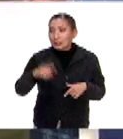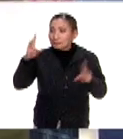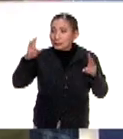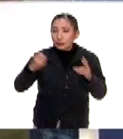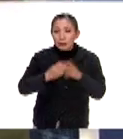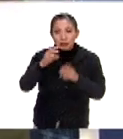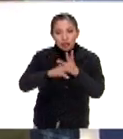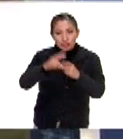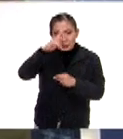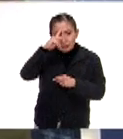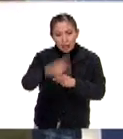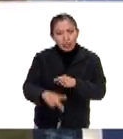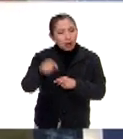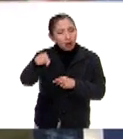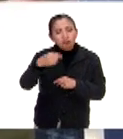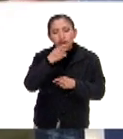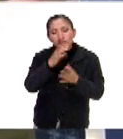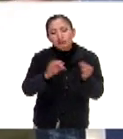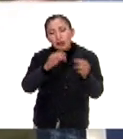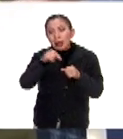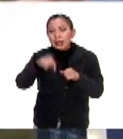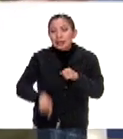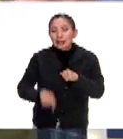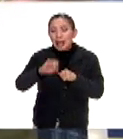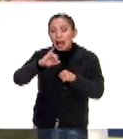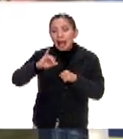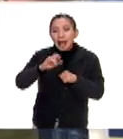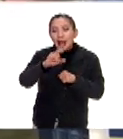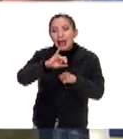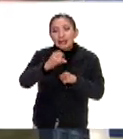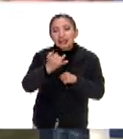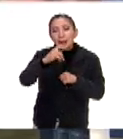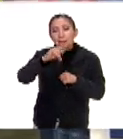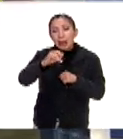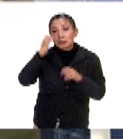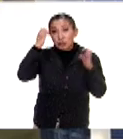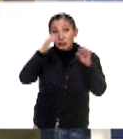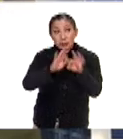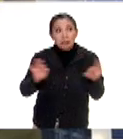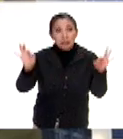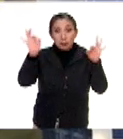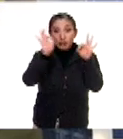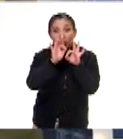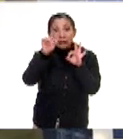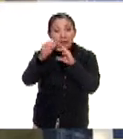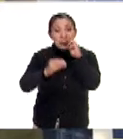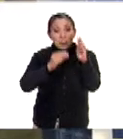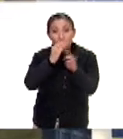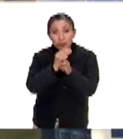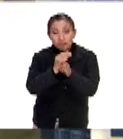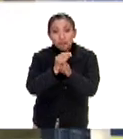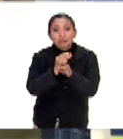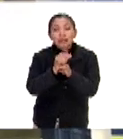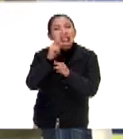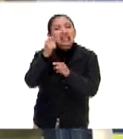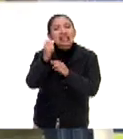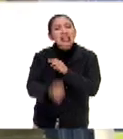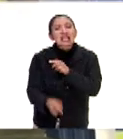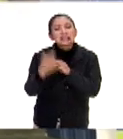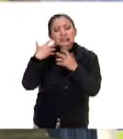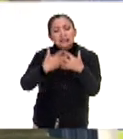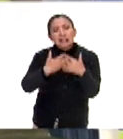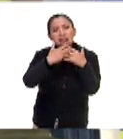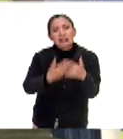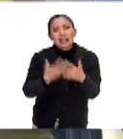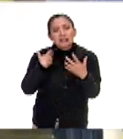sección de Novedad de la Patria les comento que estamos en la IAPA, esta exposición que es la más importante en el mundo de lo que tiene que ver con la